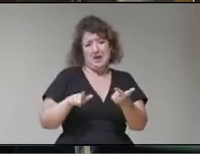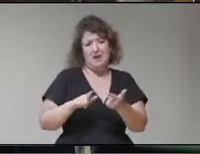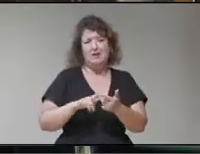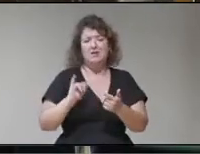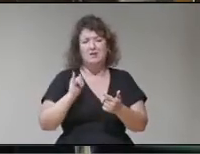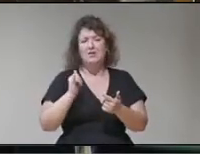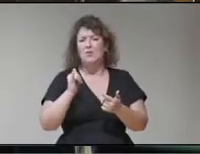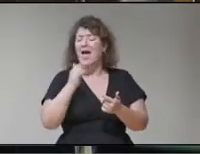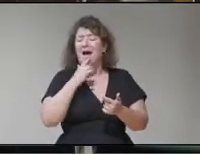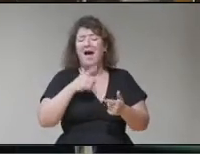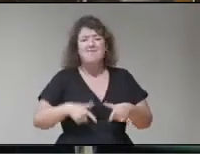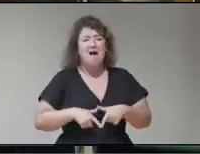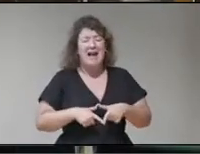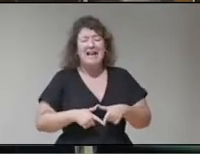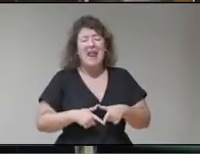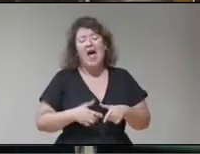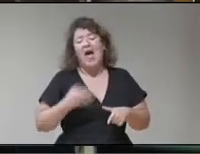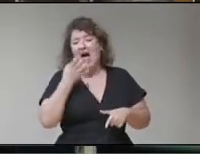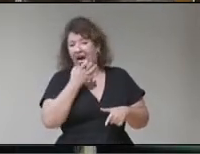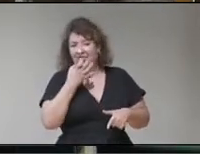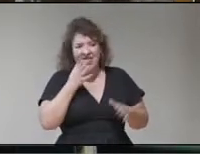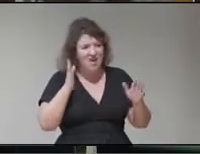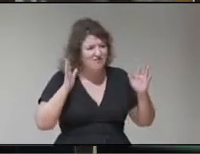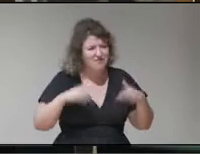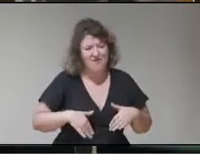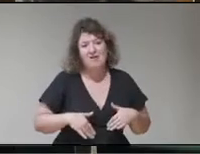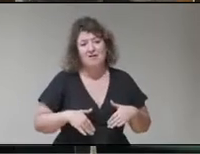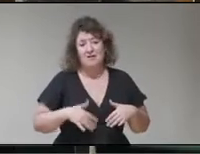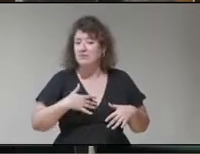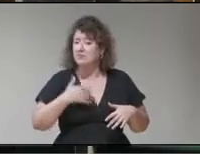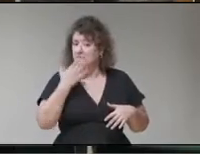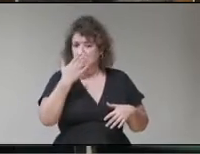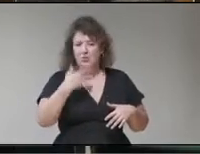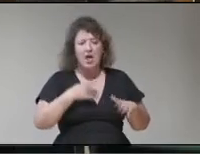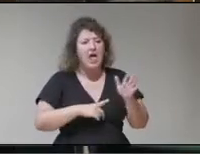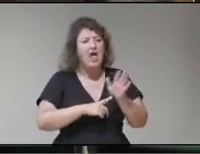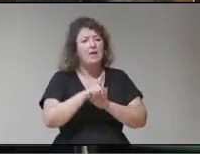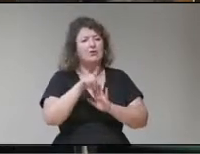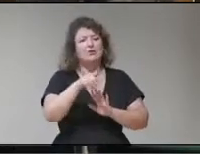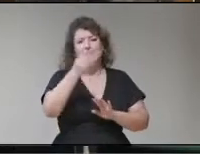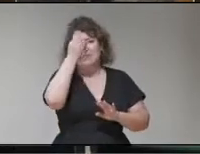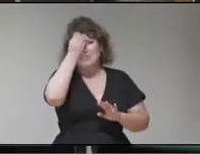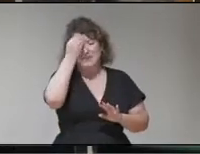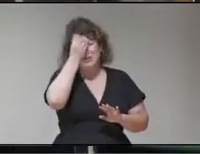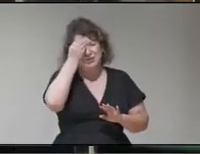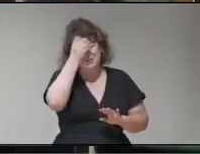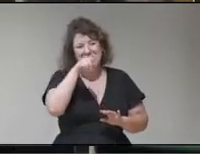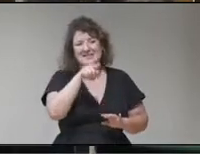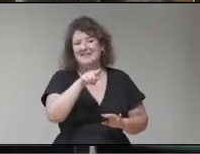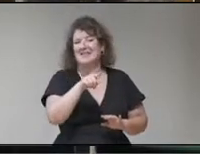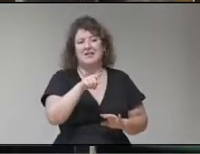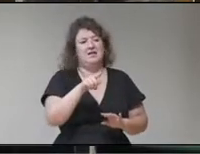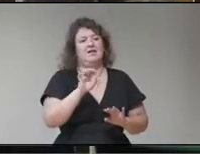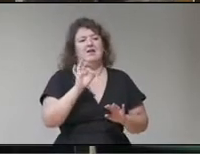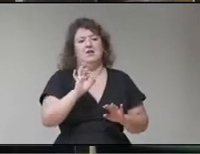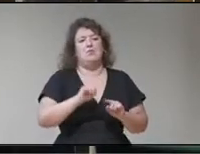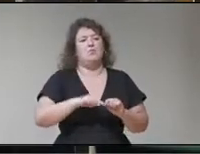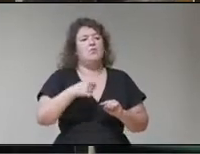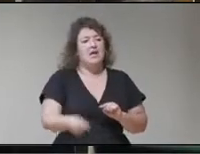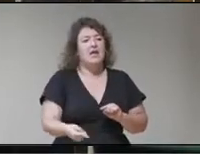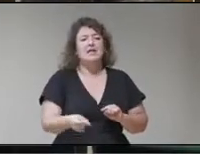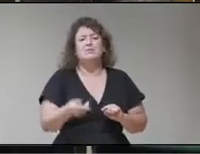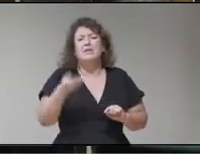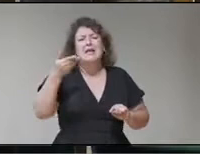vagina ácida. Y eso, evolutivamente, yo postulo que ha tenido un efecto extraordinariamente